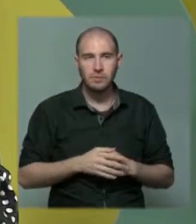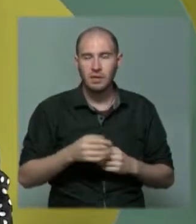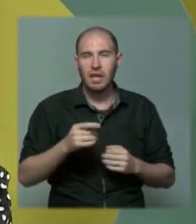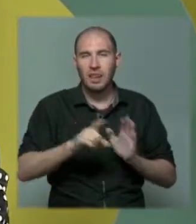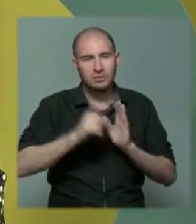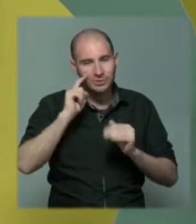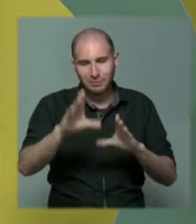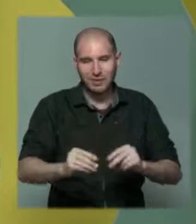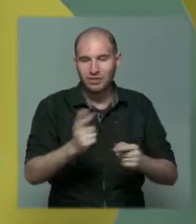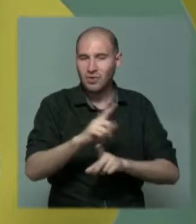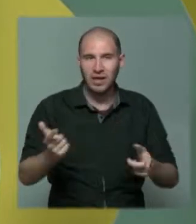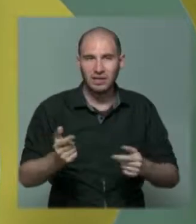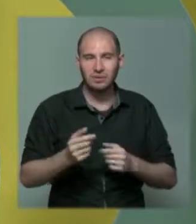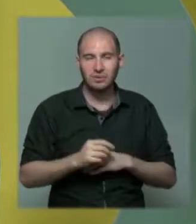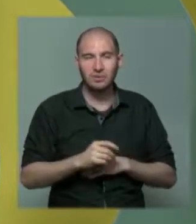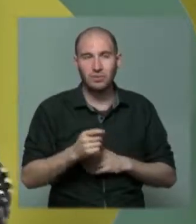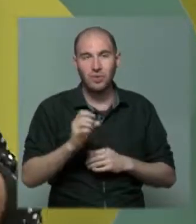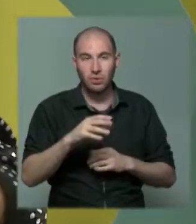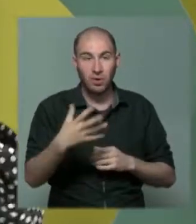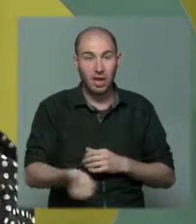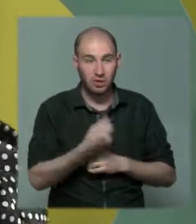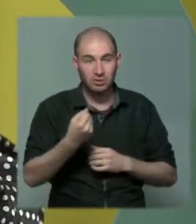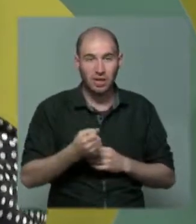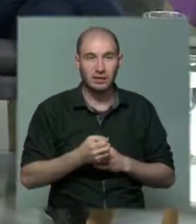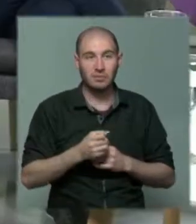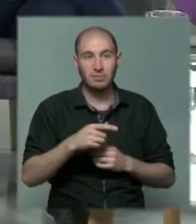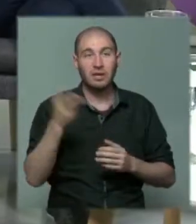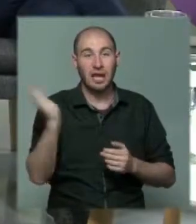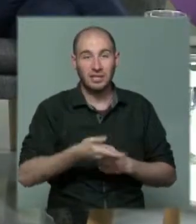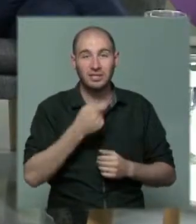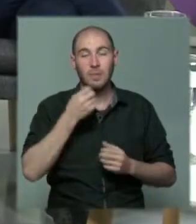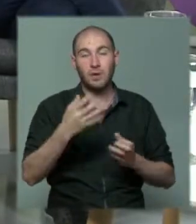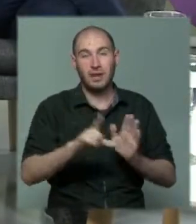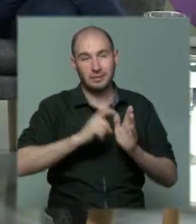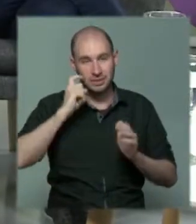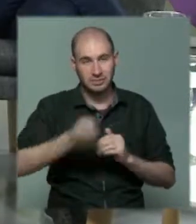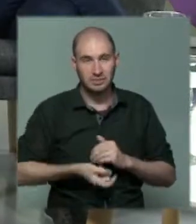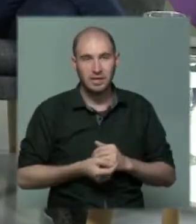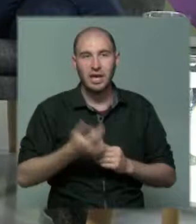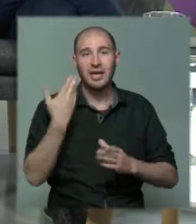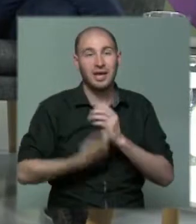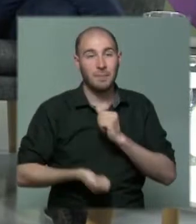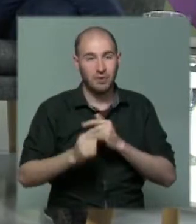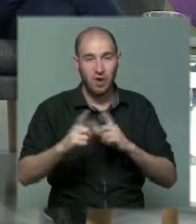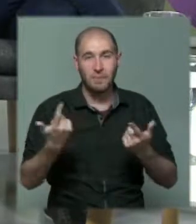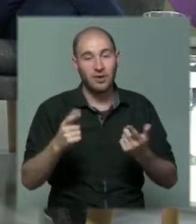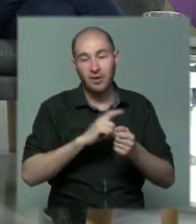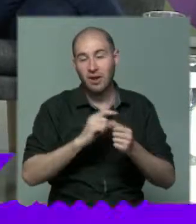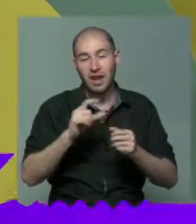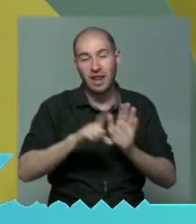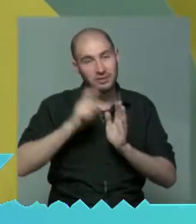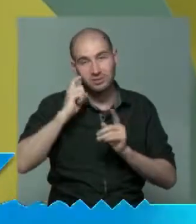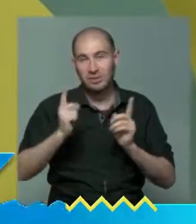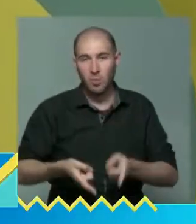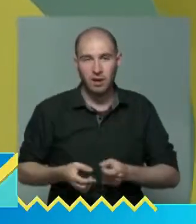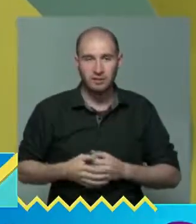evitas el delito, evitas, o sea, que lo encontrás cuando lo querés condenar por el delito, digamos, Claro. Evitas la fuga, pero Sí, no el sí, delito. sí, totalmente.